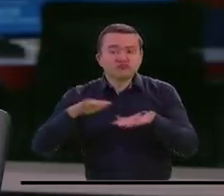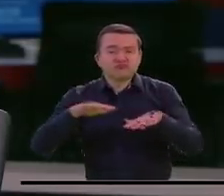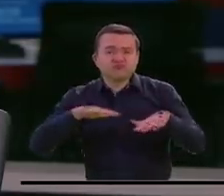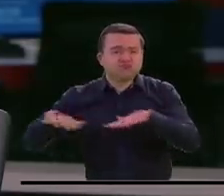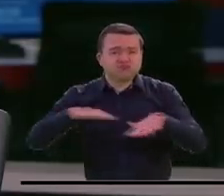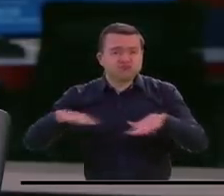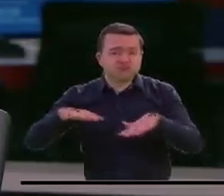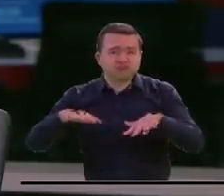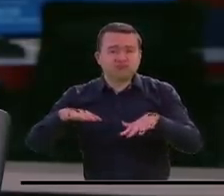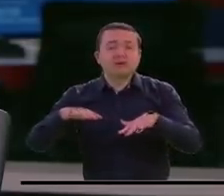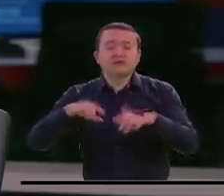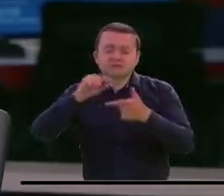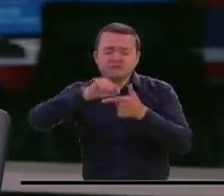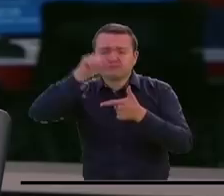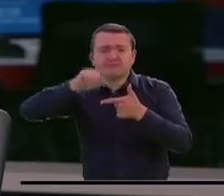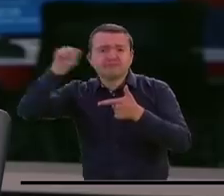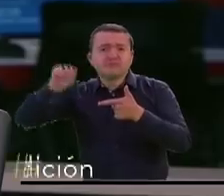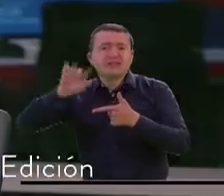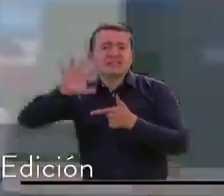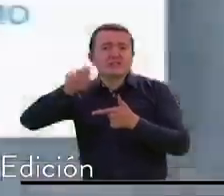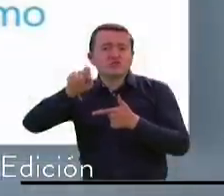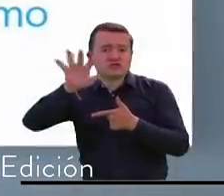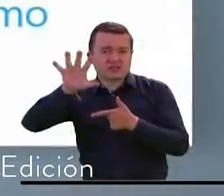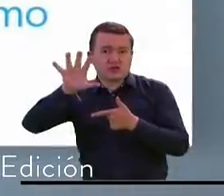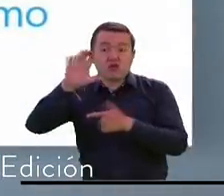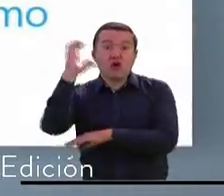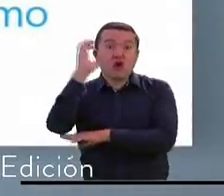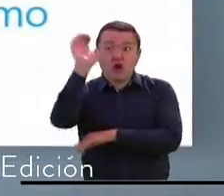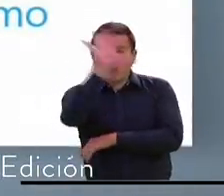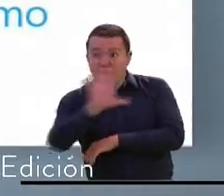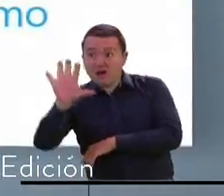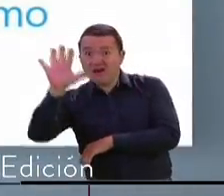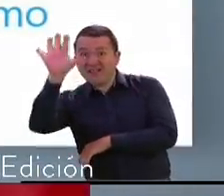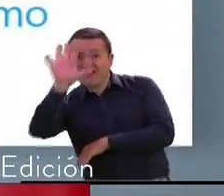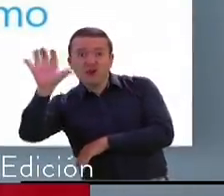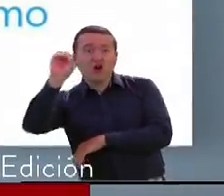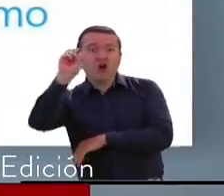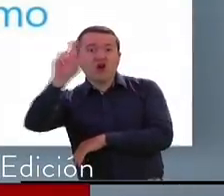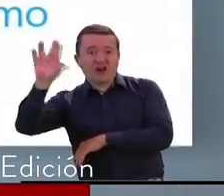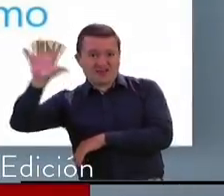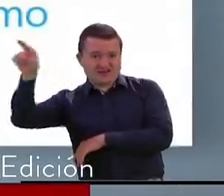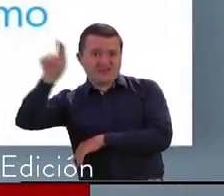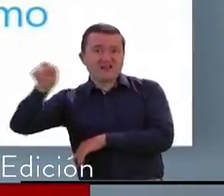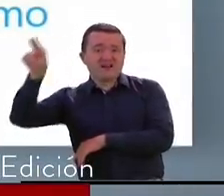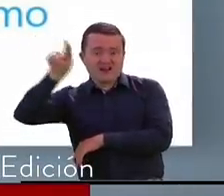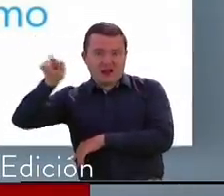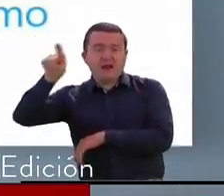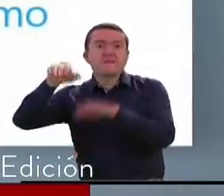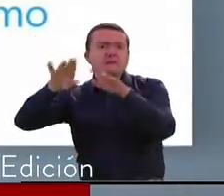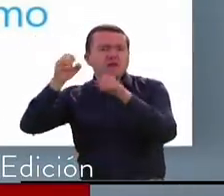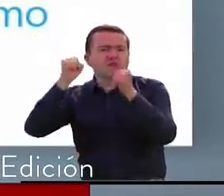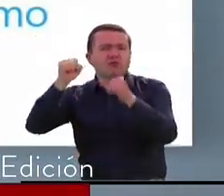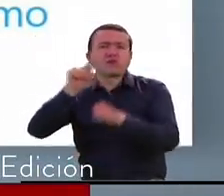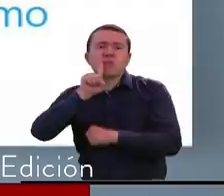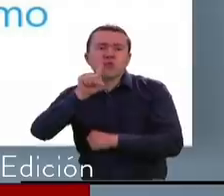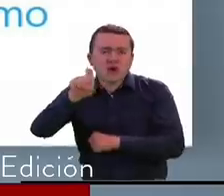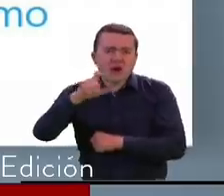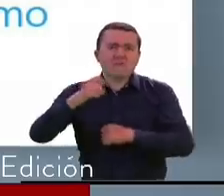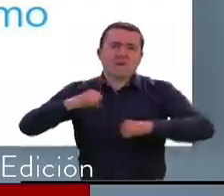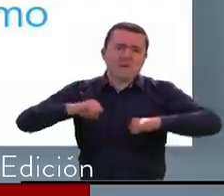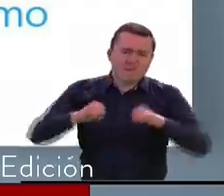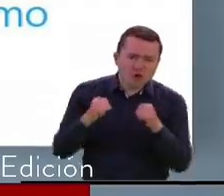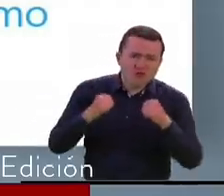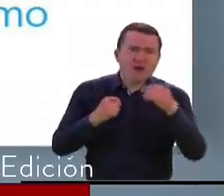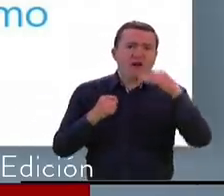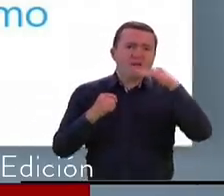presentó hace pocos minutos en el oriente del país. El movimiento telúrico se sintió con mucha fuerza en Bucaramanga, Bogotá, Medellín y otras zonas del